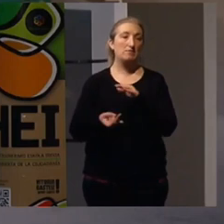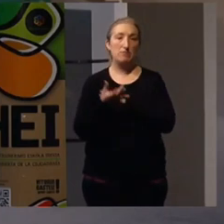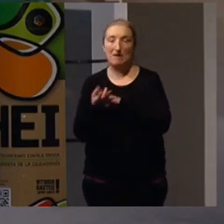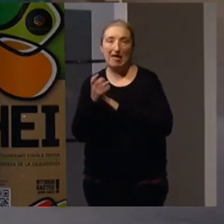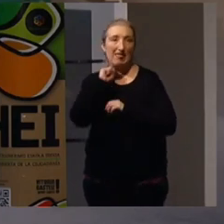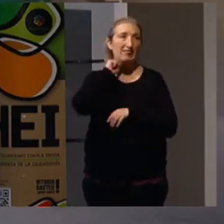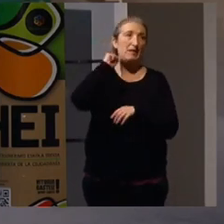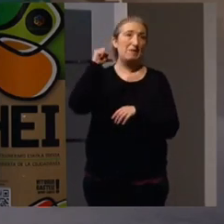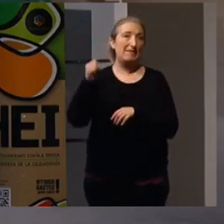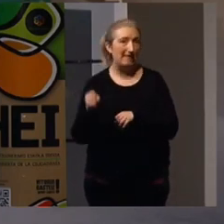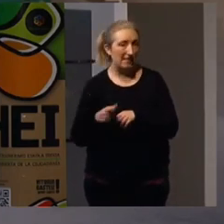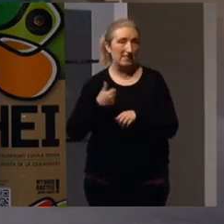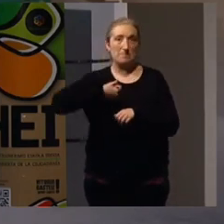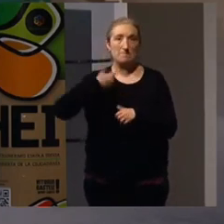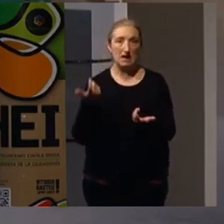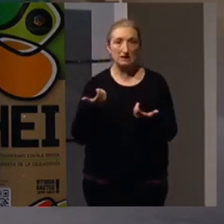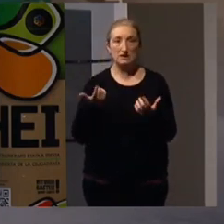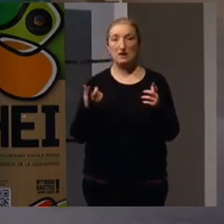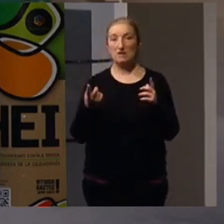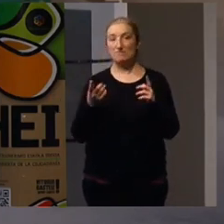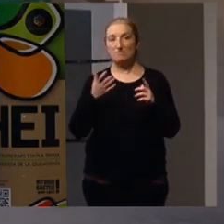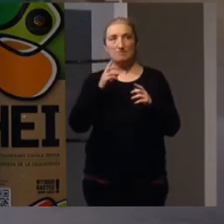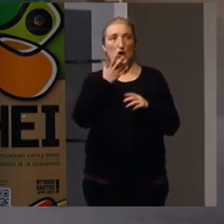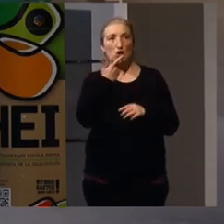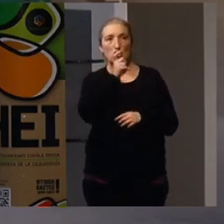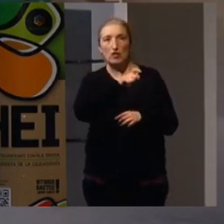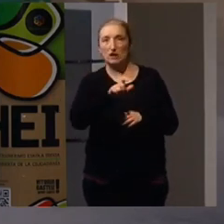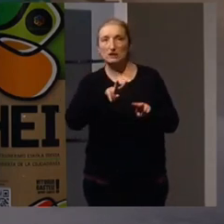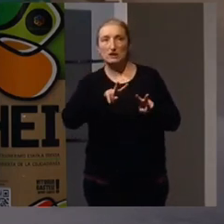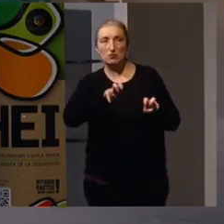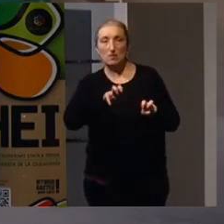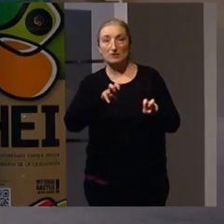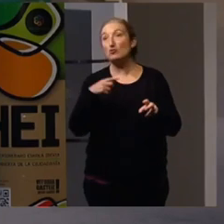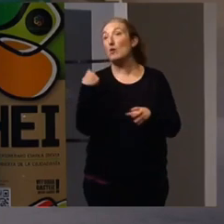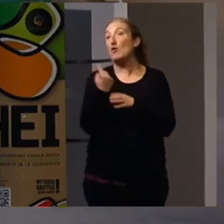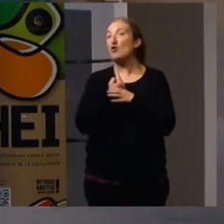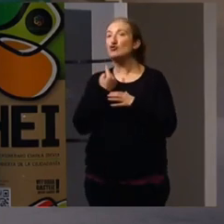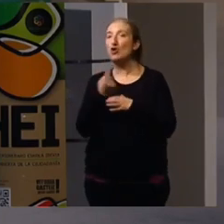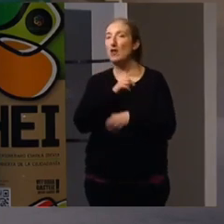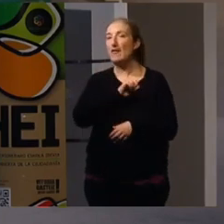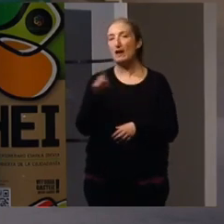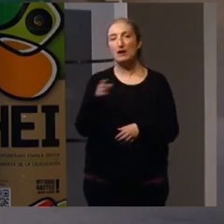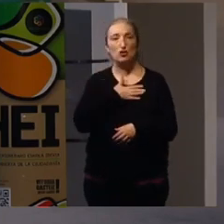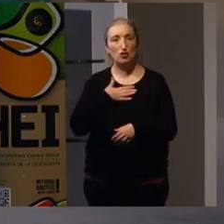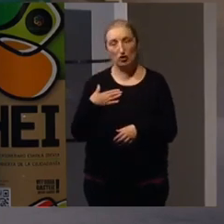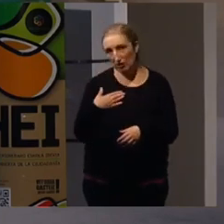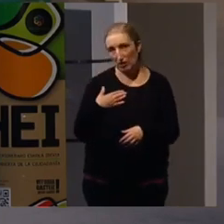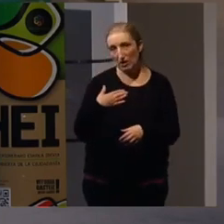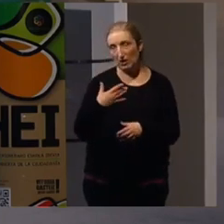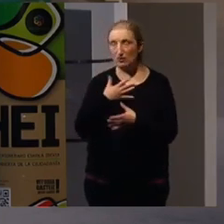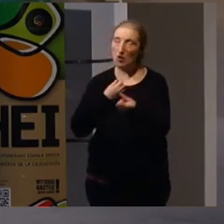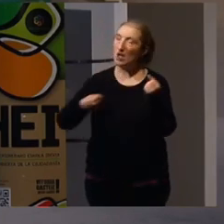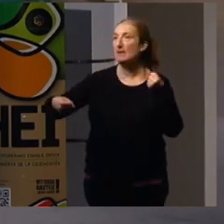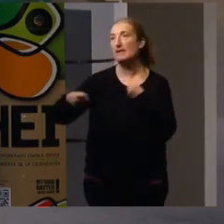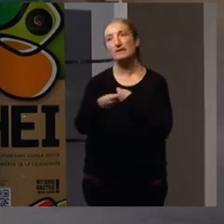mucha más dependencia, sea mucho más difícil entablar lazos nuevos. Entonces es curioso porque cuando hablamos de soledad no deseada, como que todo el mundo dice,